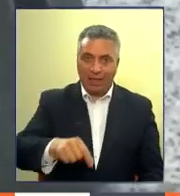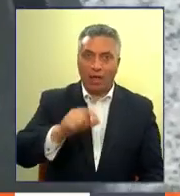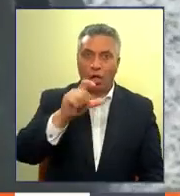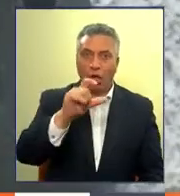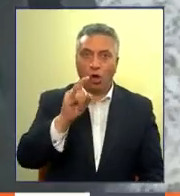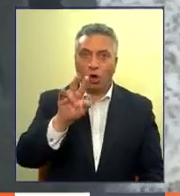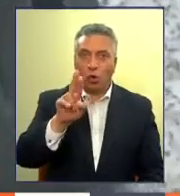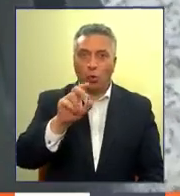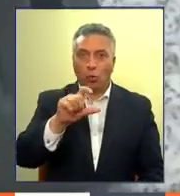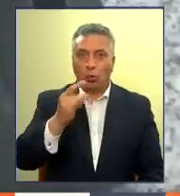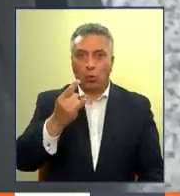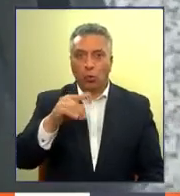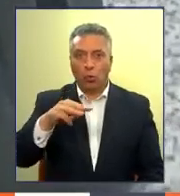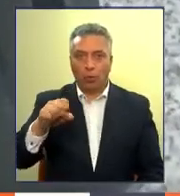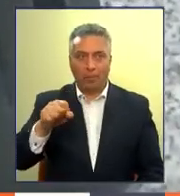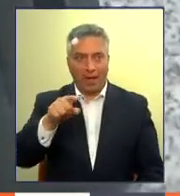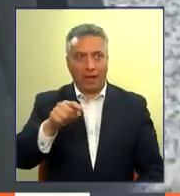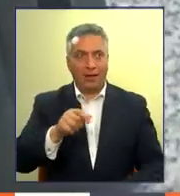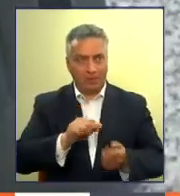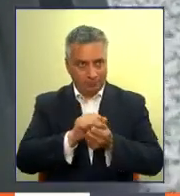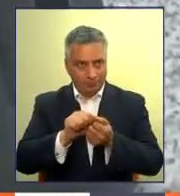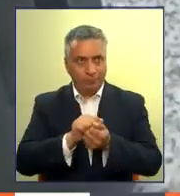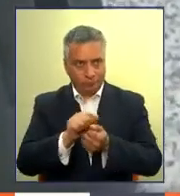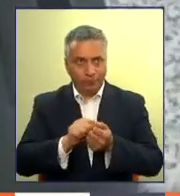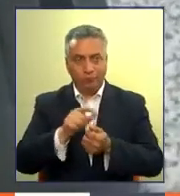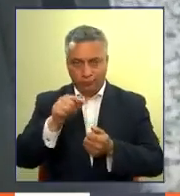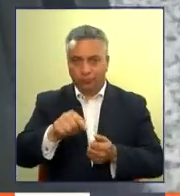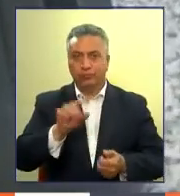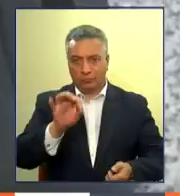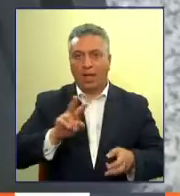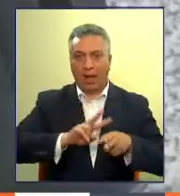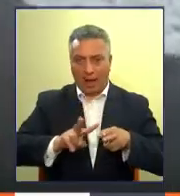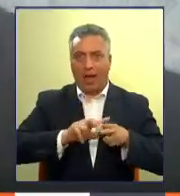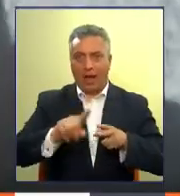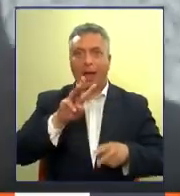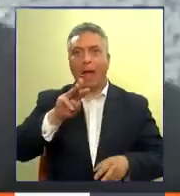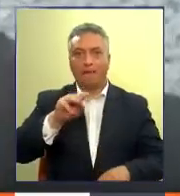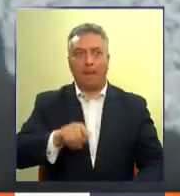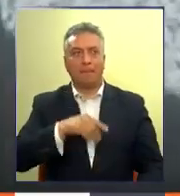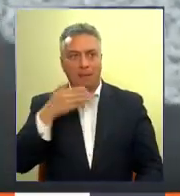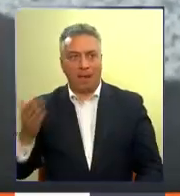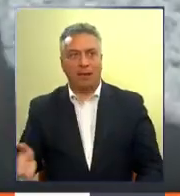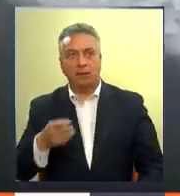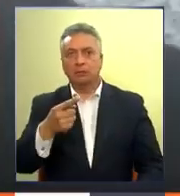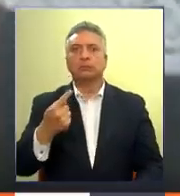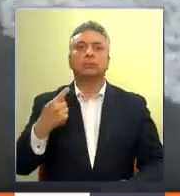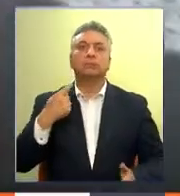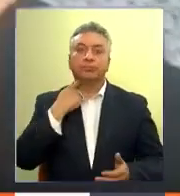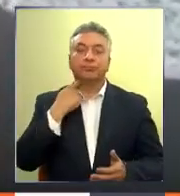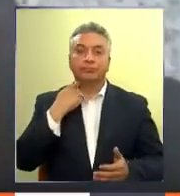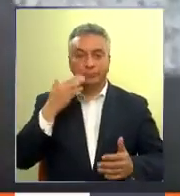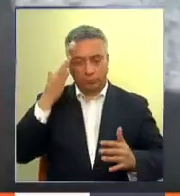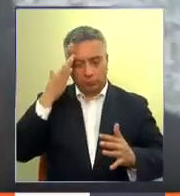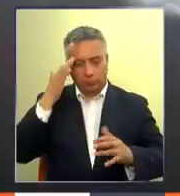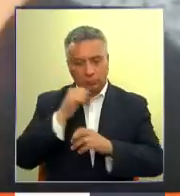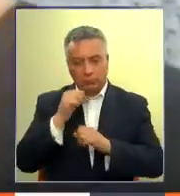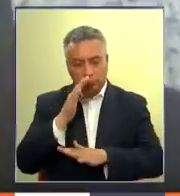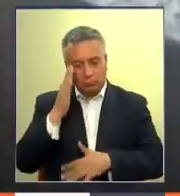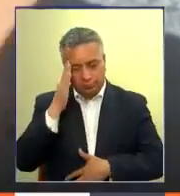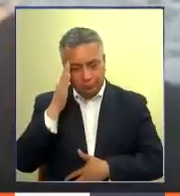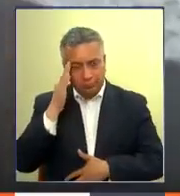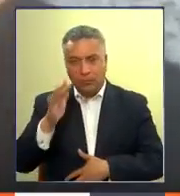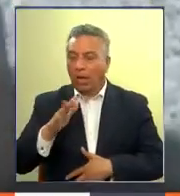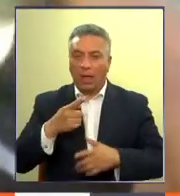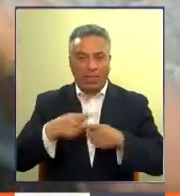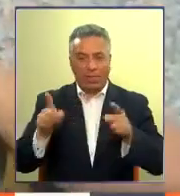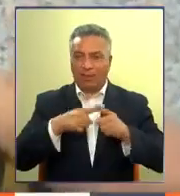cúrcuma. Es la preparación que en base a cúrcuma Rodrigo hace para su mamá. Sufrió un accidente cerebrovascular y resultó con distintas